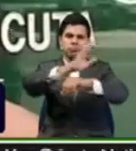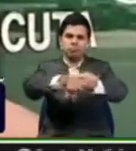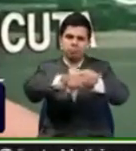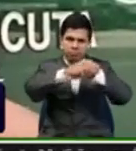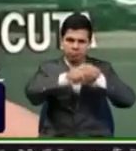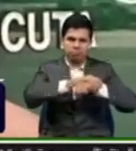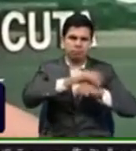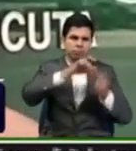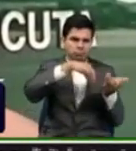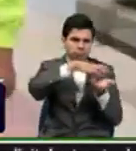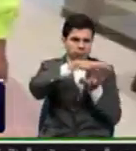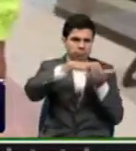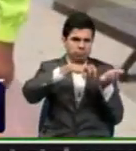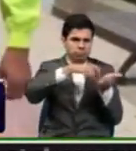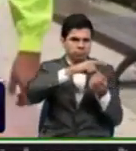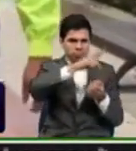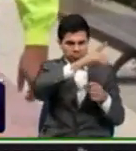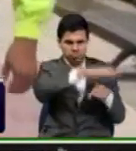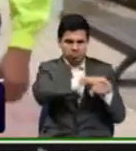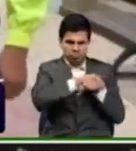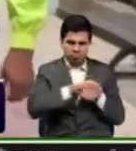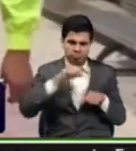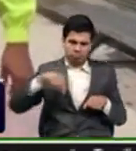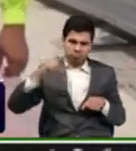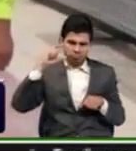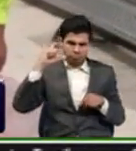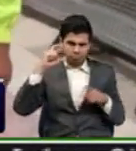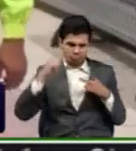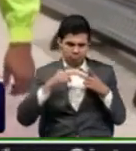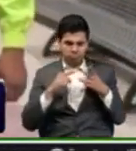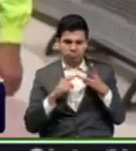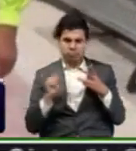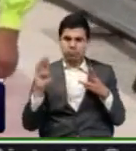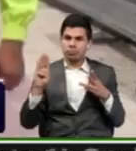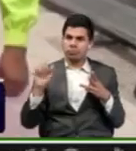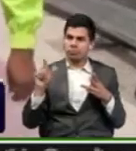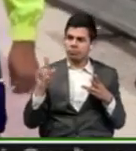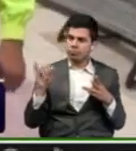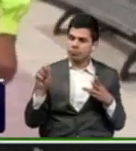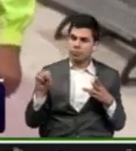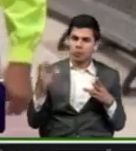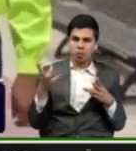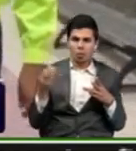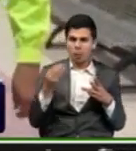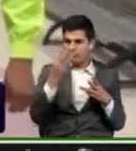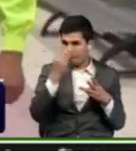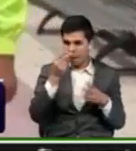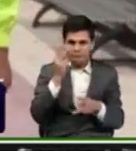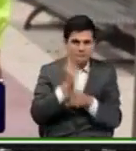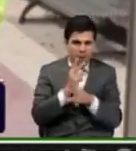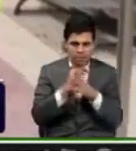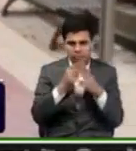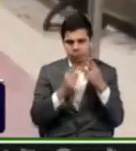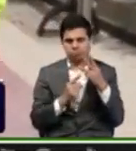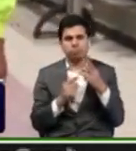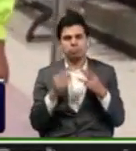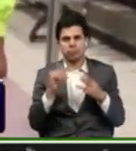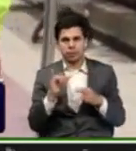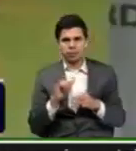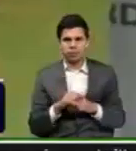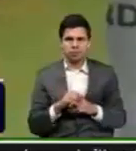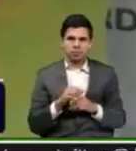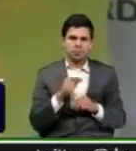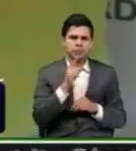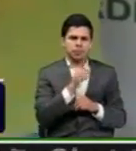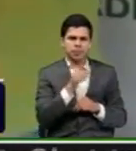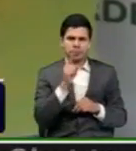en Santander, en el departamento de Santander, otra en Cúcuta, y este alias Balín es la tercera persona capturada. Vale la pena resaltar que al menos 30